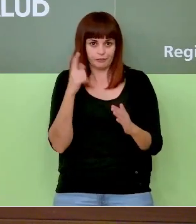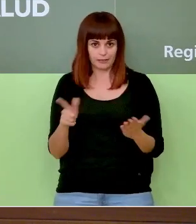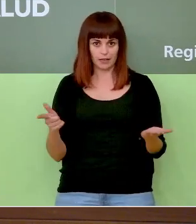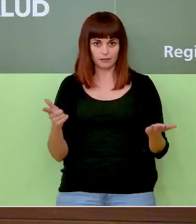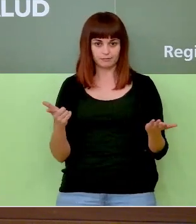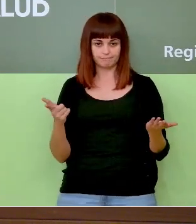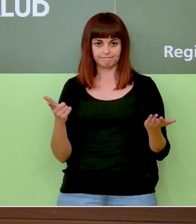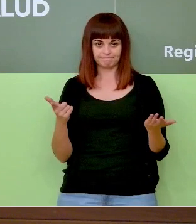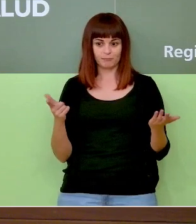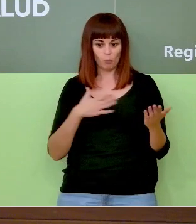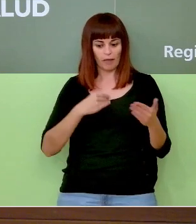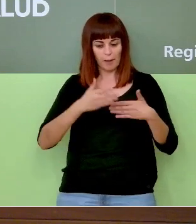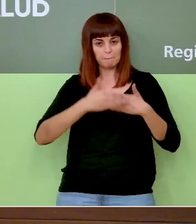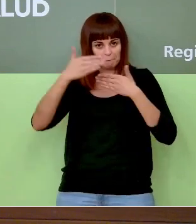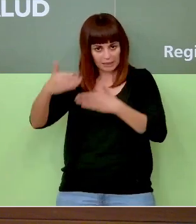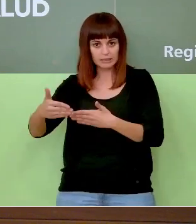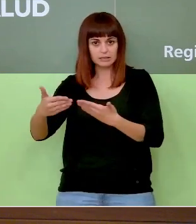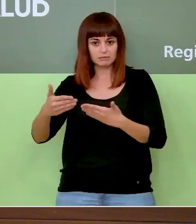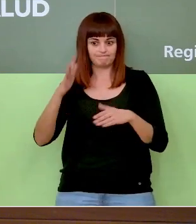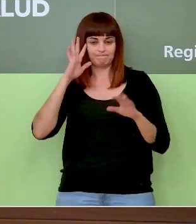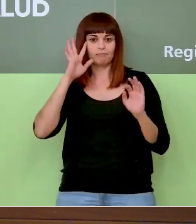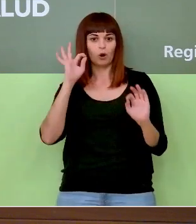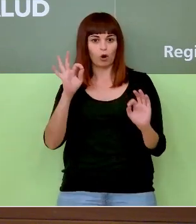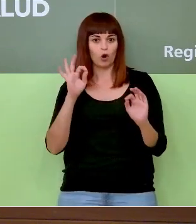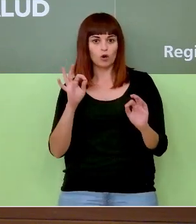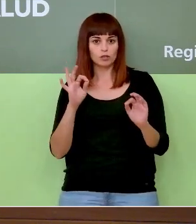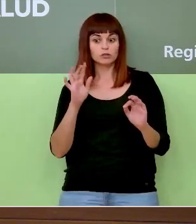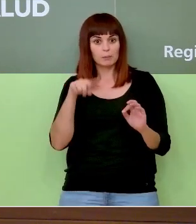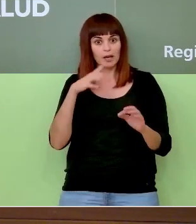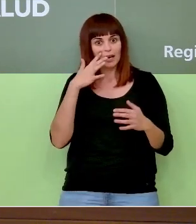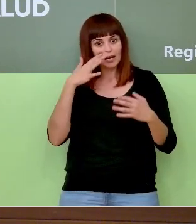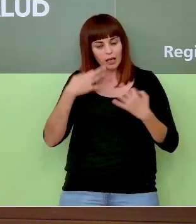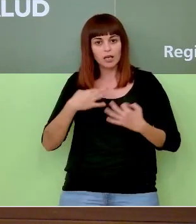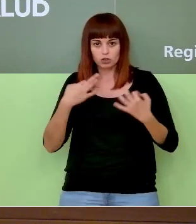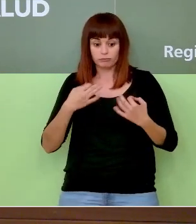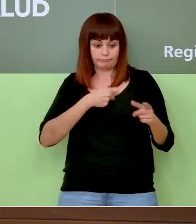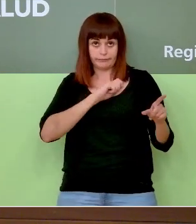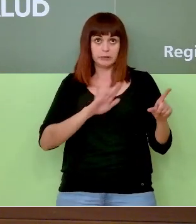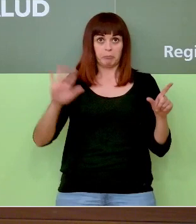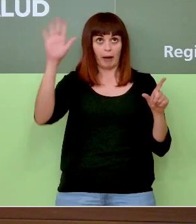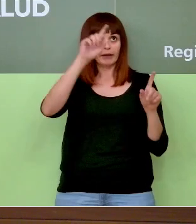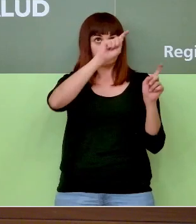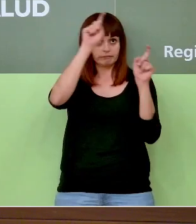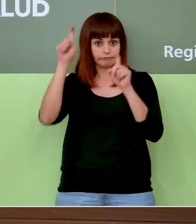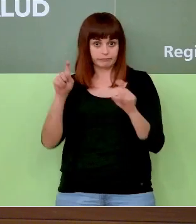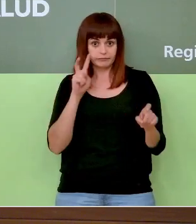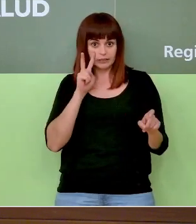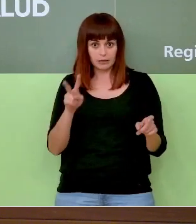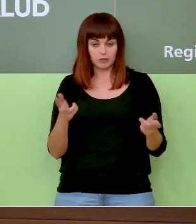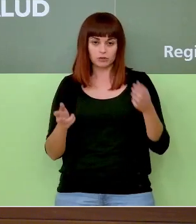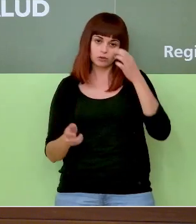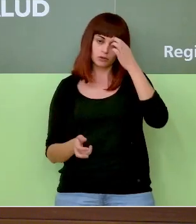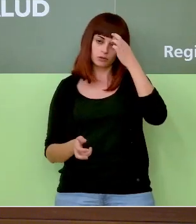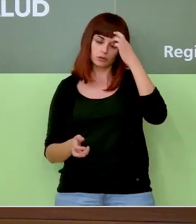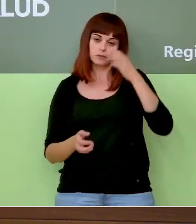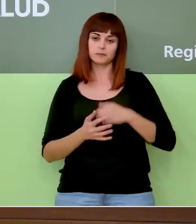es absolutamente aplazable y que además, lógicamente, lleva un riesgo y se ha visto en toda España en general y en otros países de forma